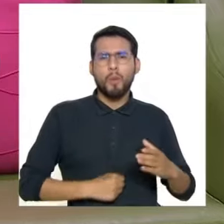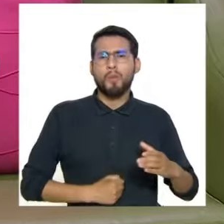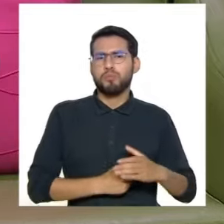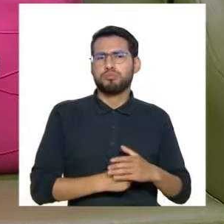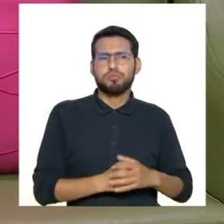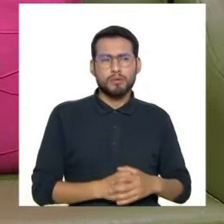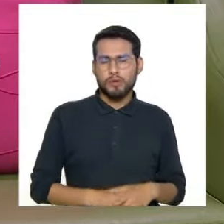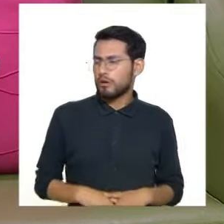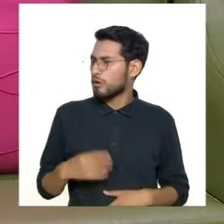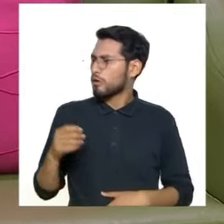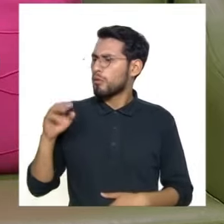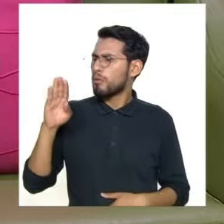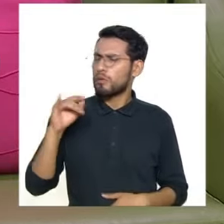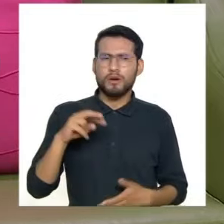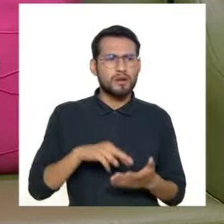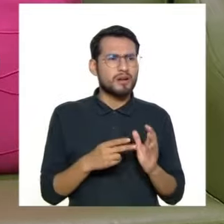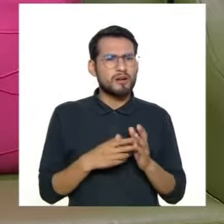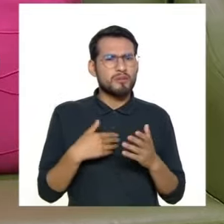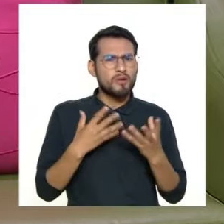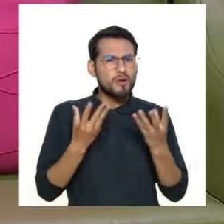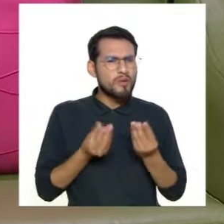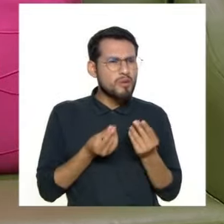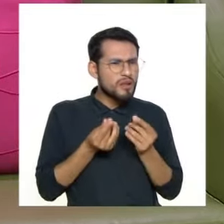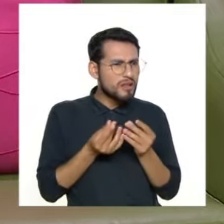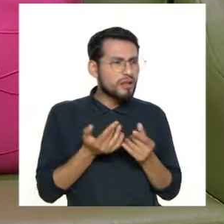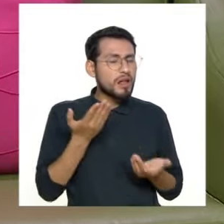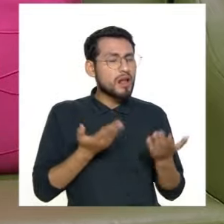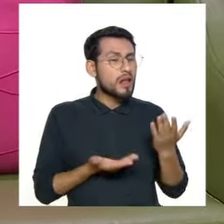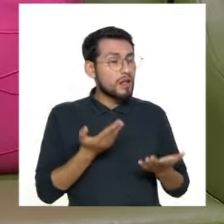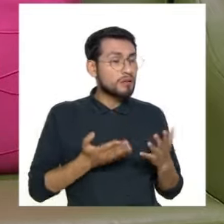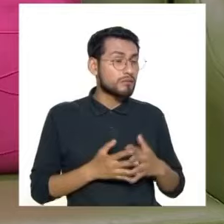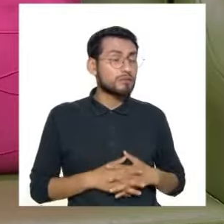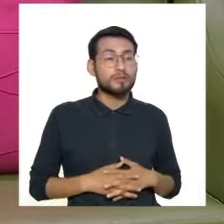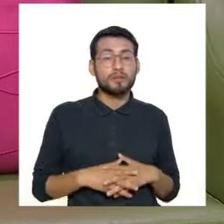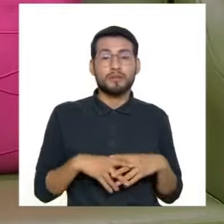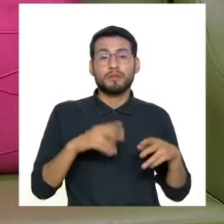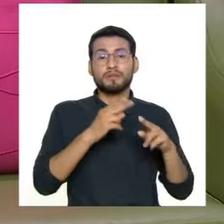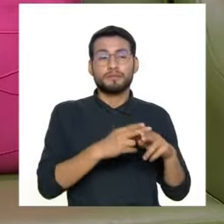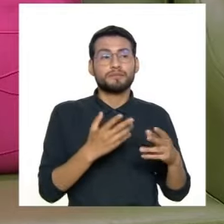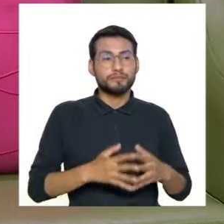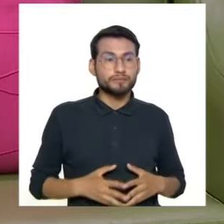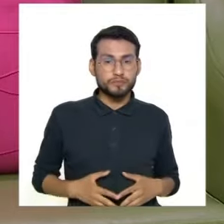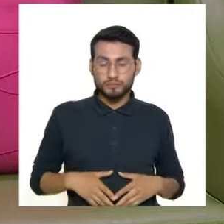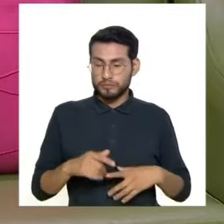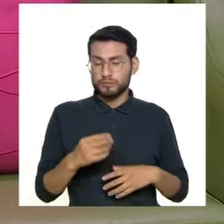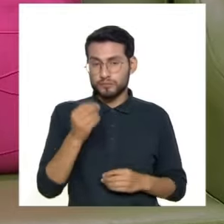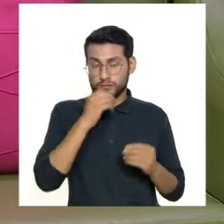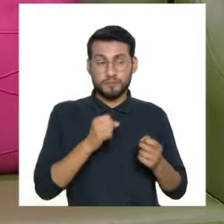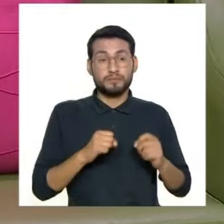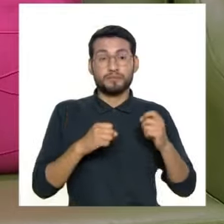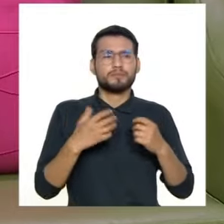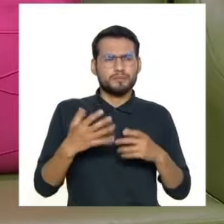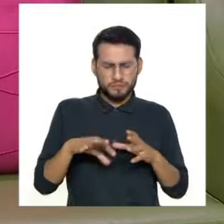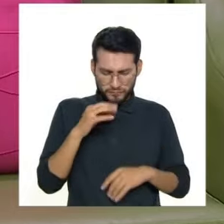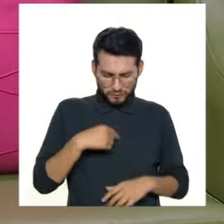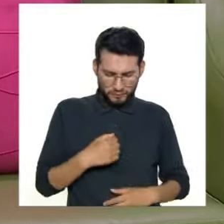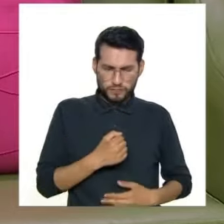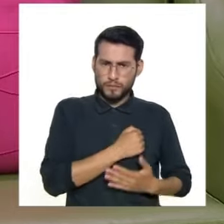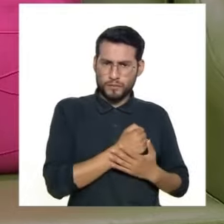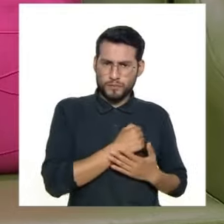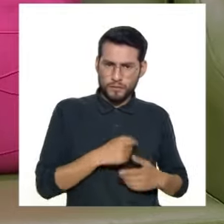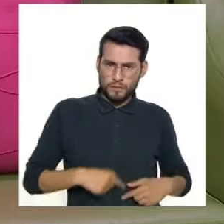tienen mucho mundo interno mucha sensibilidad quizás sea un poquito lo que comúnmente llamamos un poco ansiosos y que perciben su latido